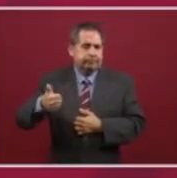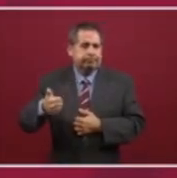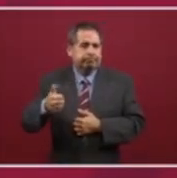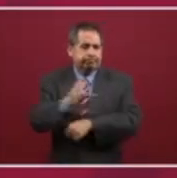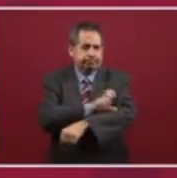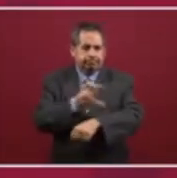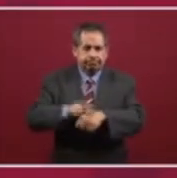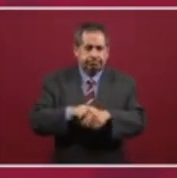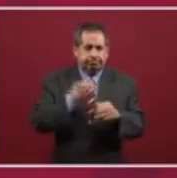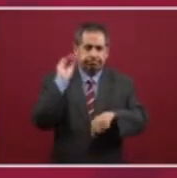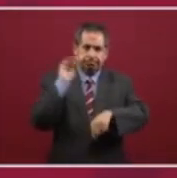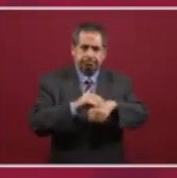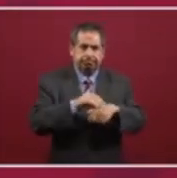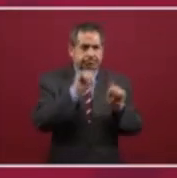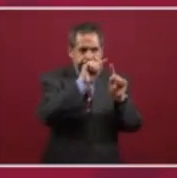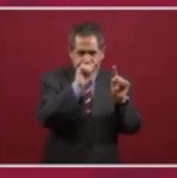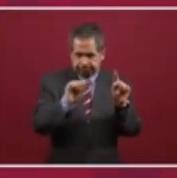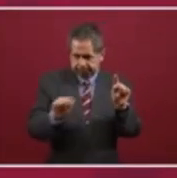coordinaciones.